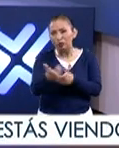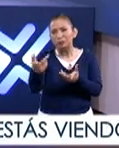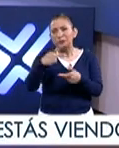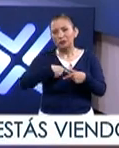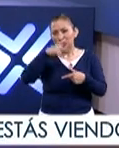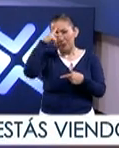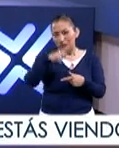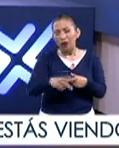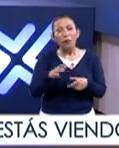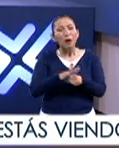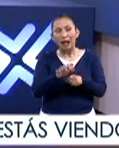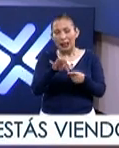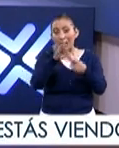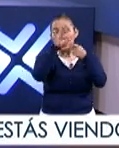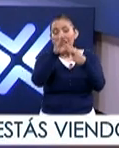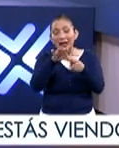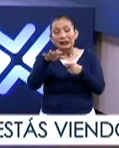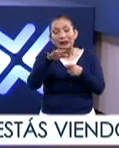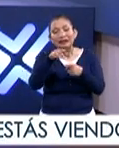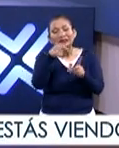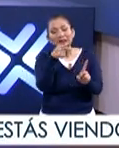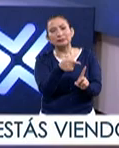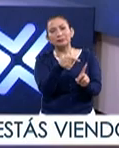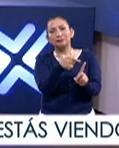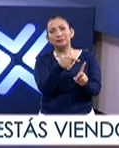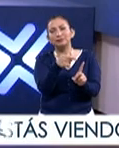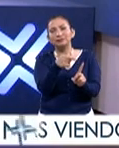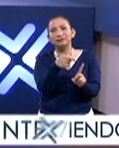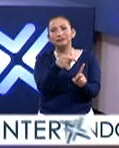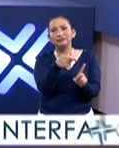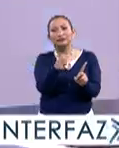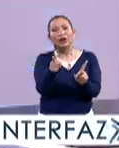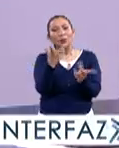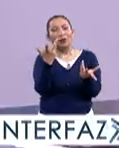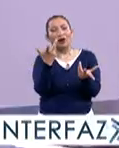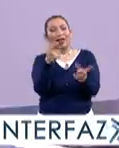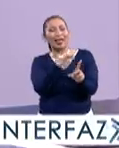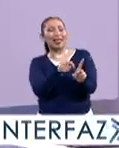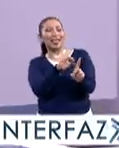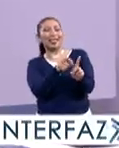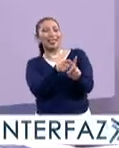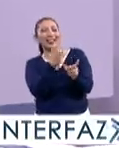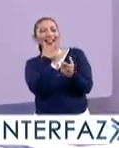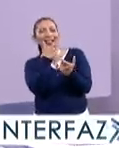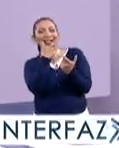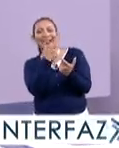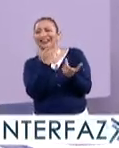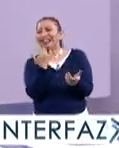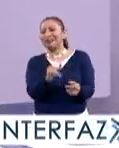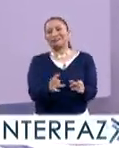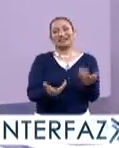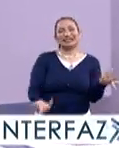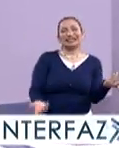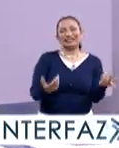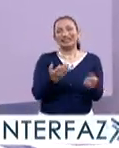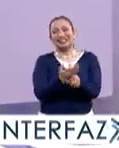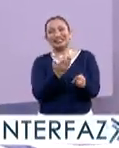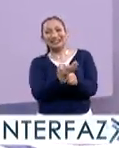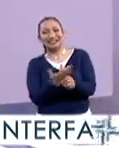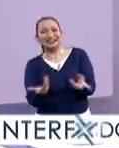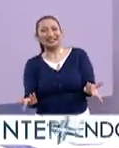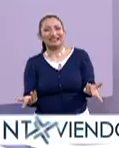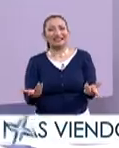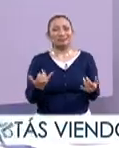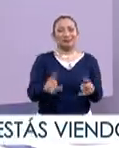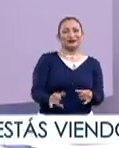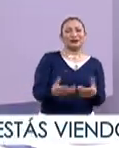los mexicanos, que es el componente de alguna forma irónico, ¿no? El componente gracioso,